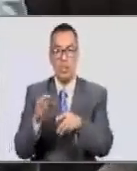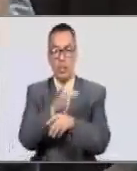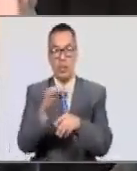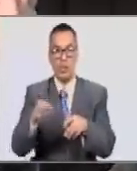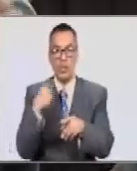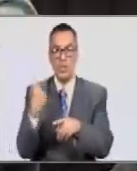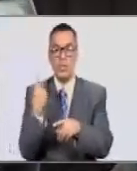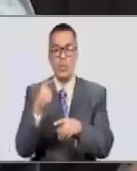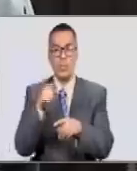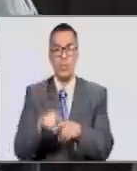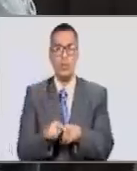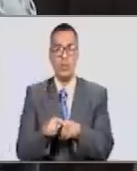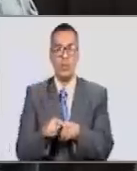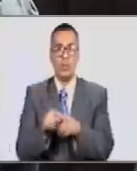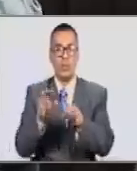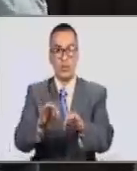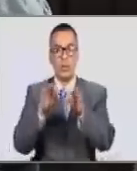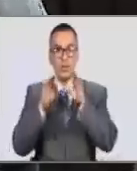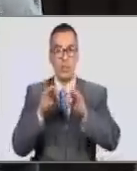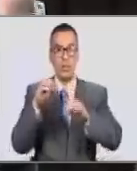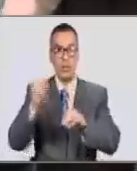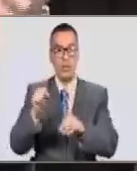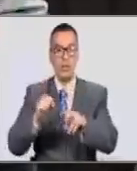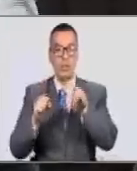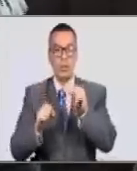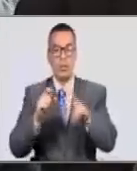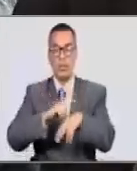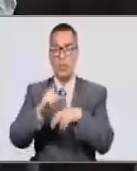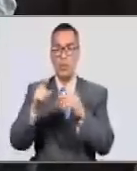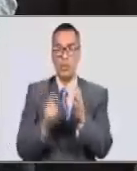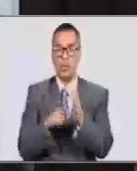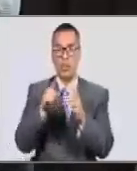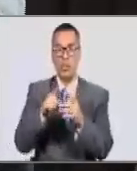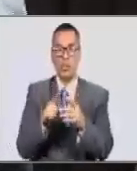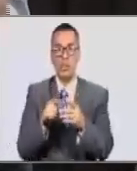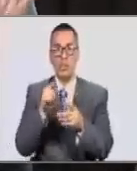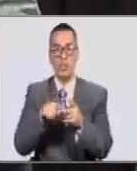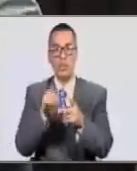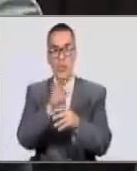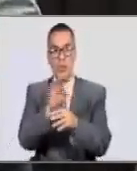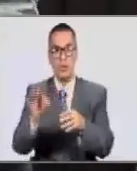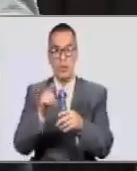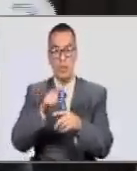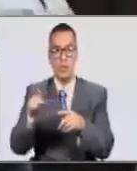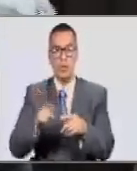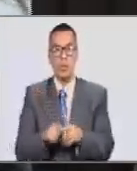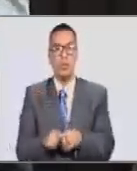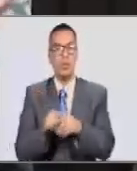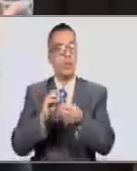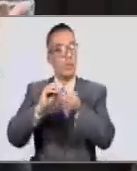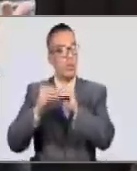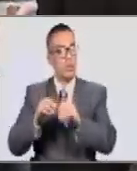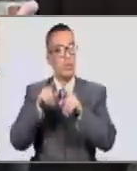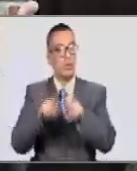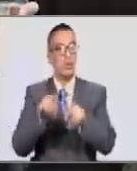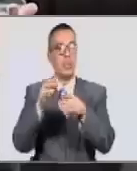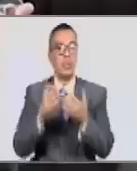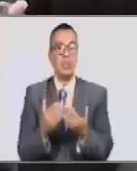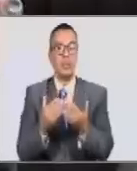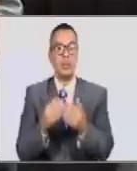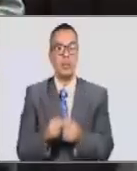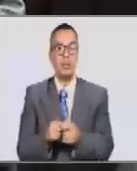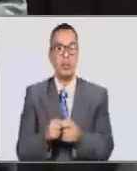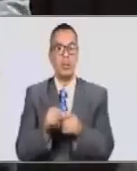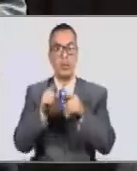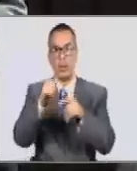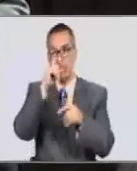Solo con suprimir eso, además, intereses difusos e intereses generales, quitándole eso, estarían perfectamente y se adapta a lo que llaman